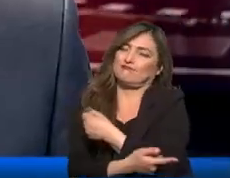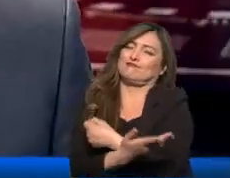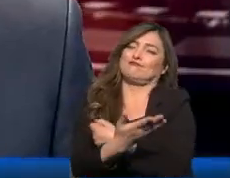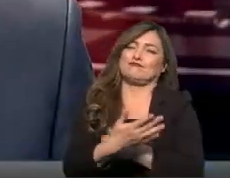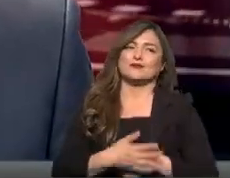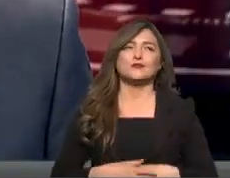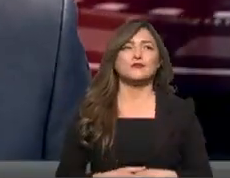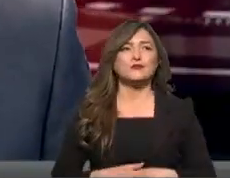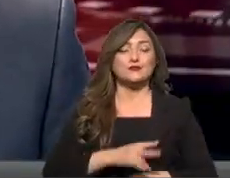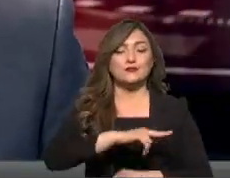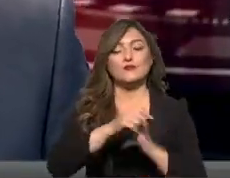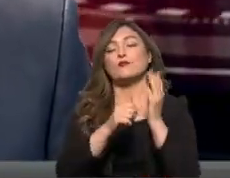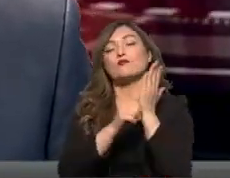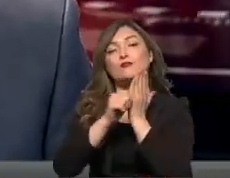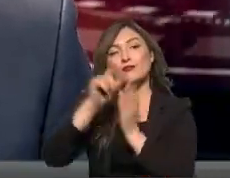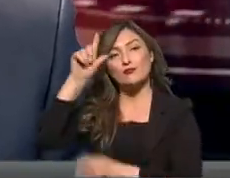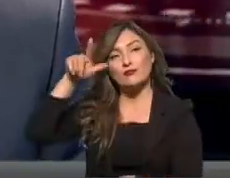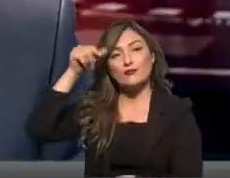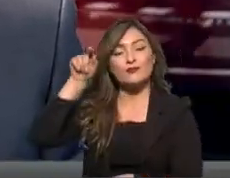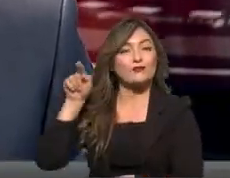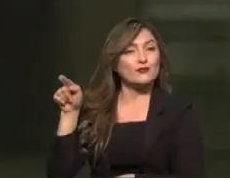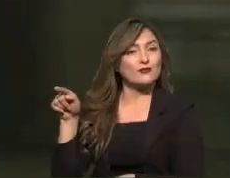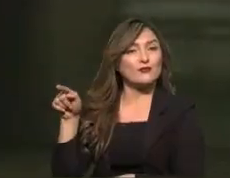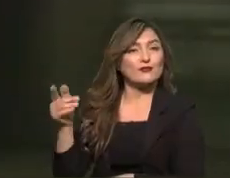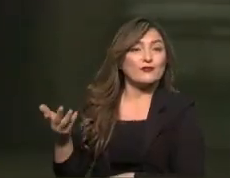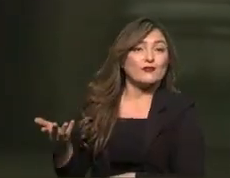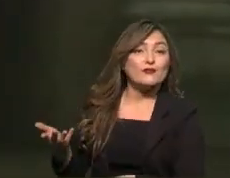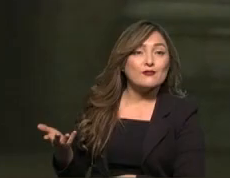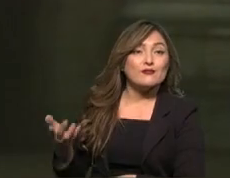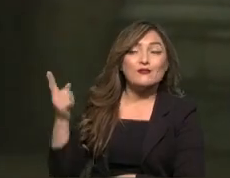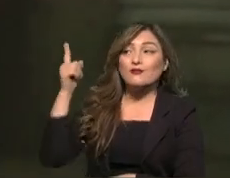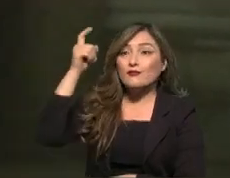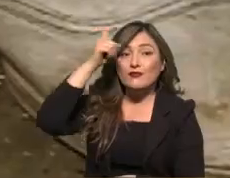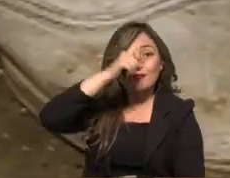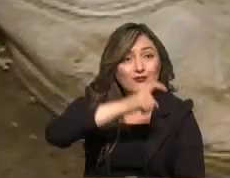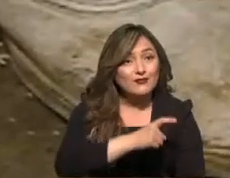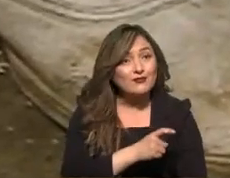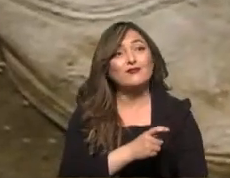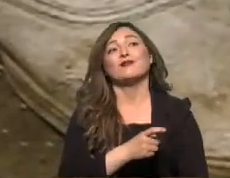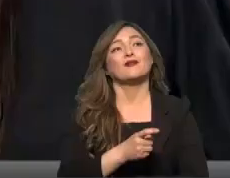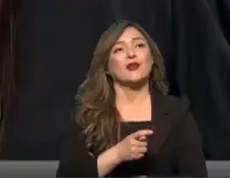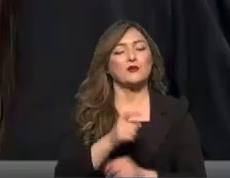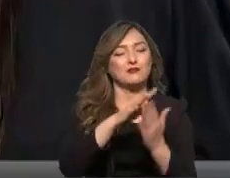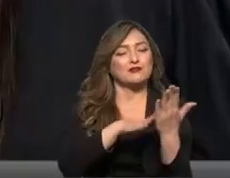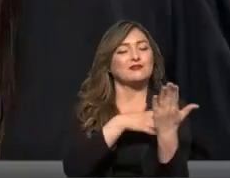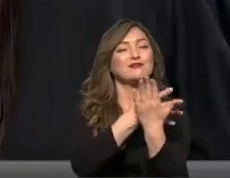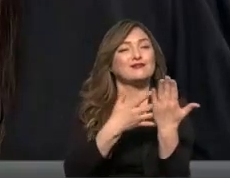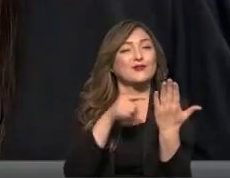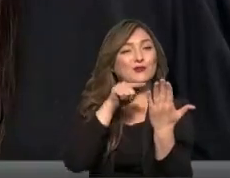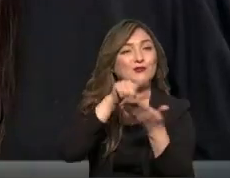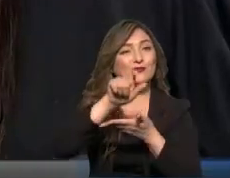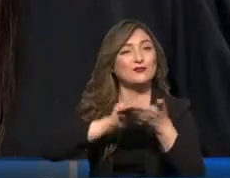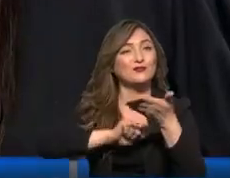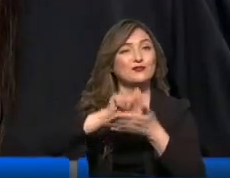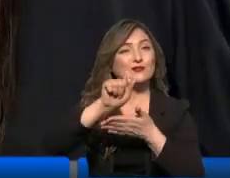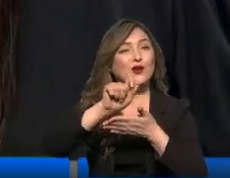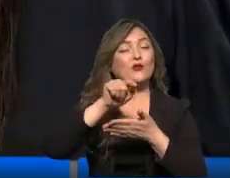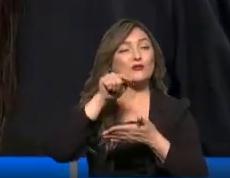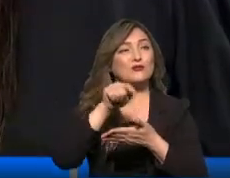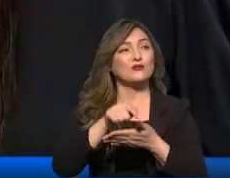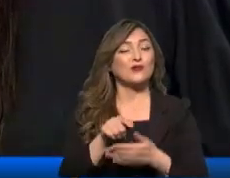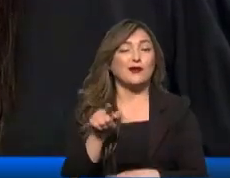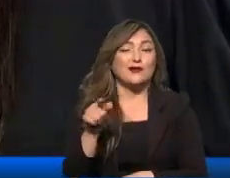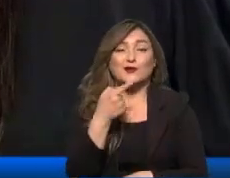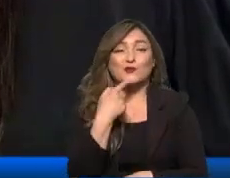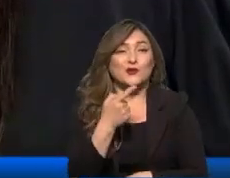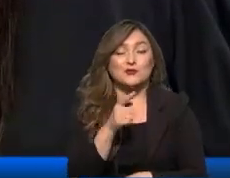que a decir del viceministro de Gobernabilidad, Homero Castañeri, se complica precisamente por la existencia de la tabla. Desde que se aprobó estos umbrales, usted no